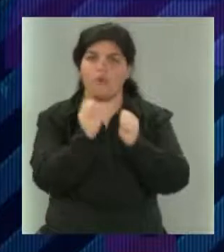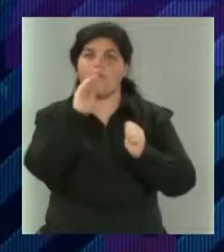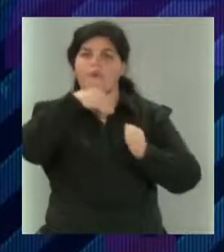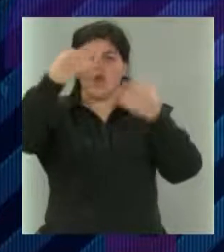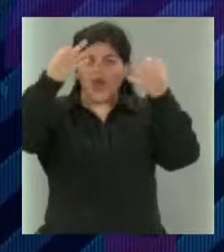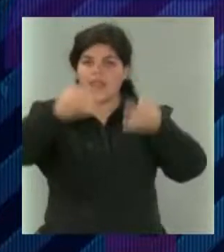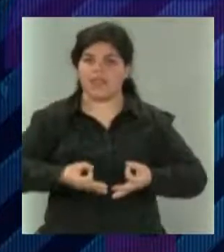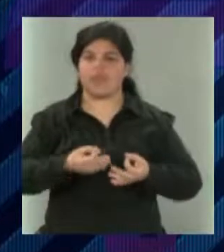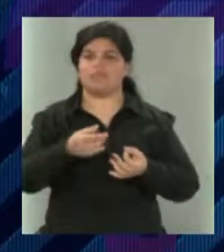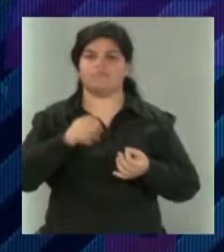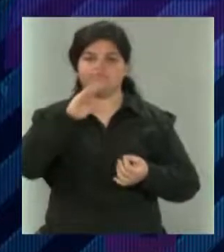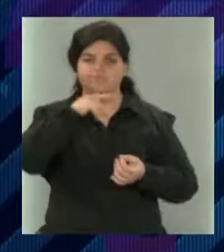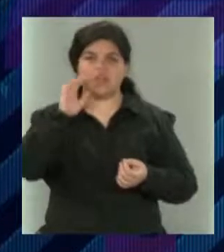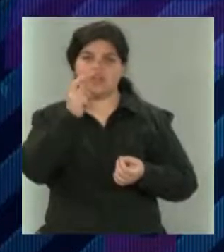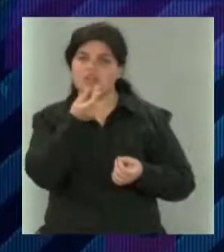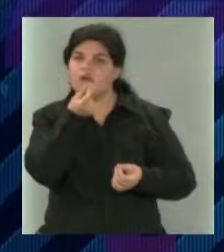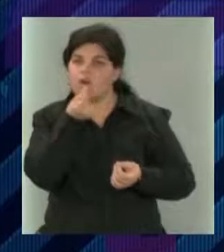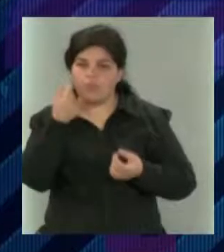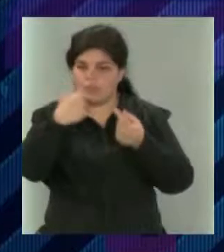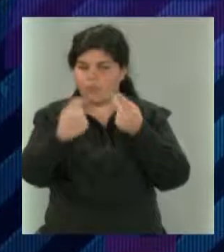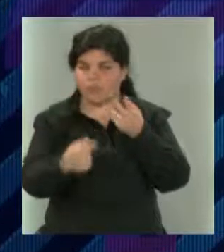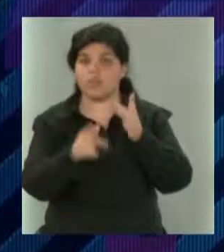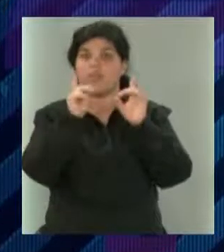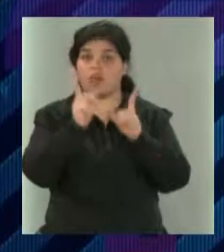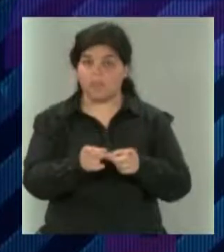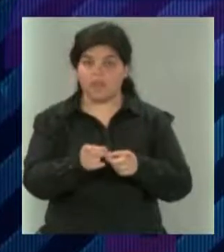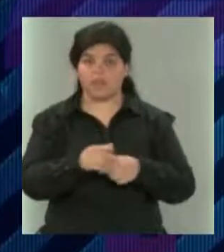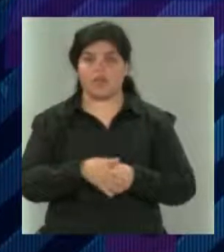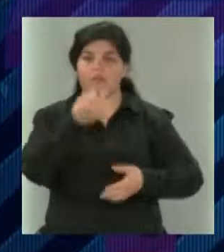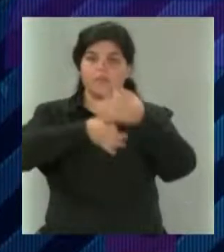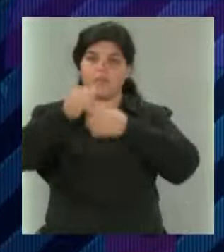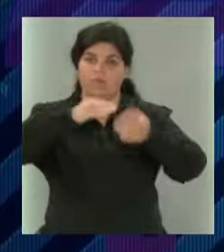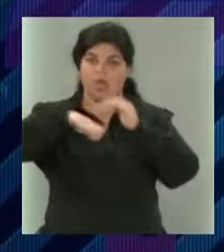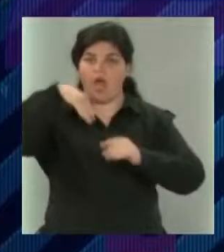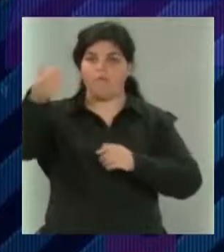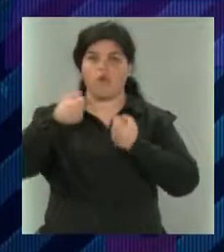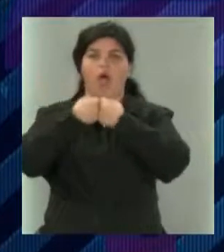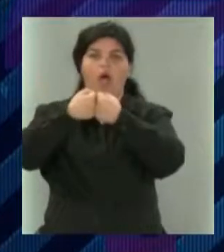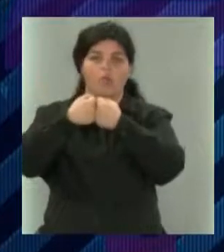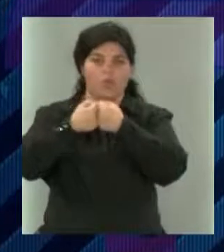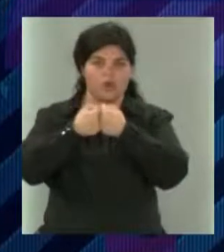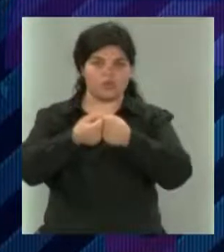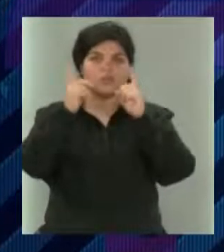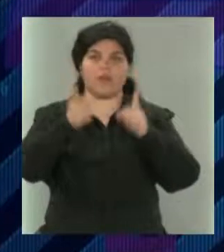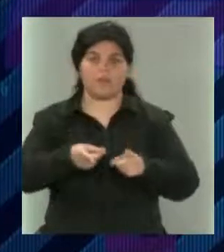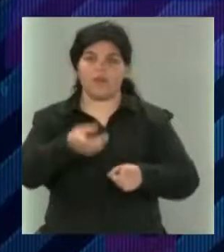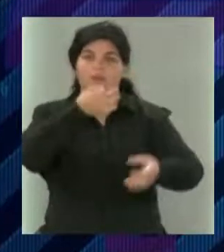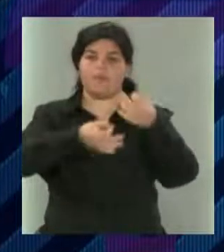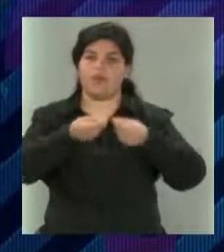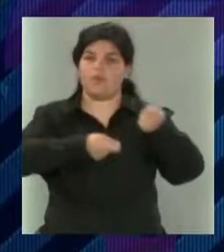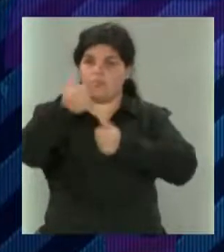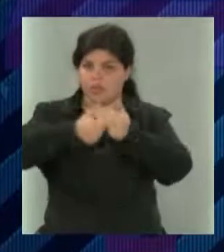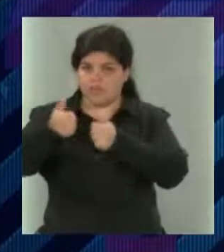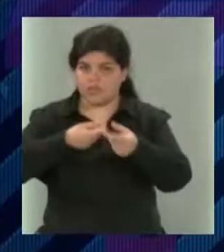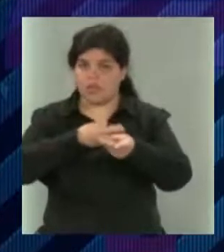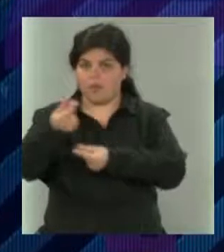y consistencia en todos los segmentos y productos, el desarrollo de la capacidad exportadora y de negociación, la penetración en mercados mercados y la fidelización